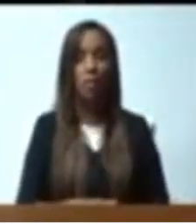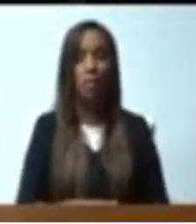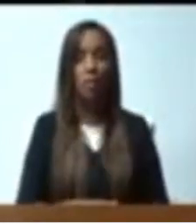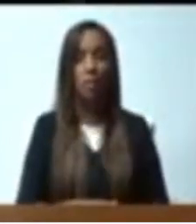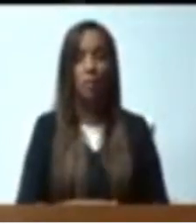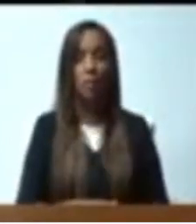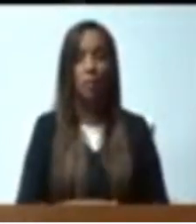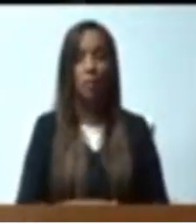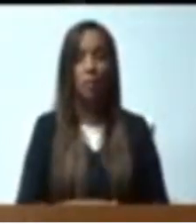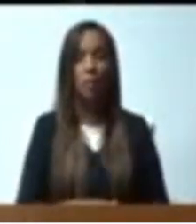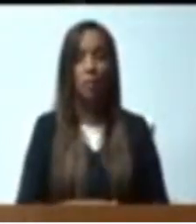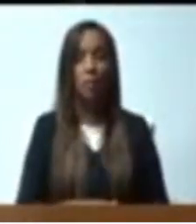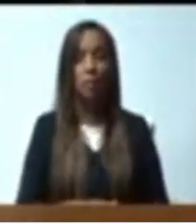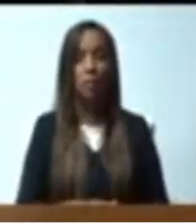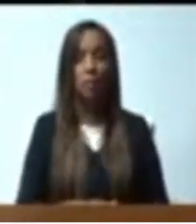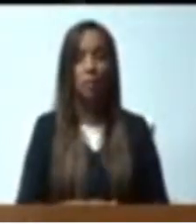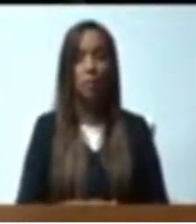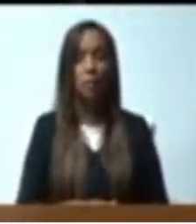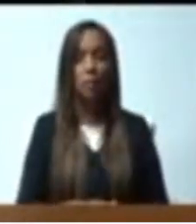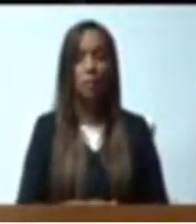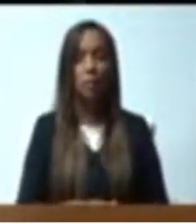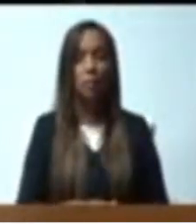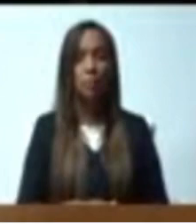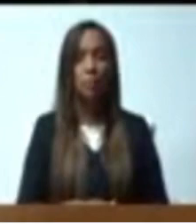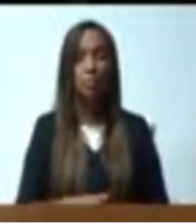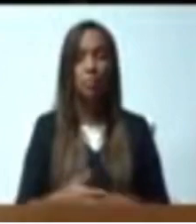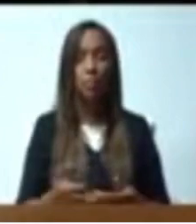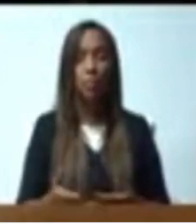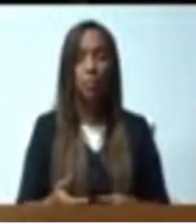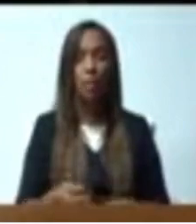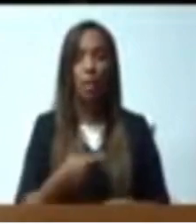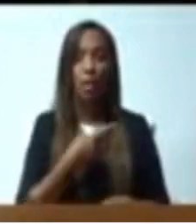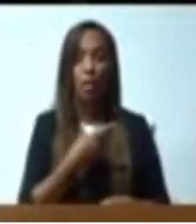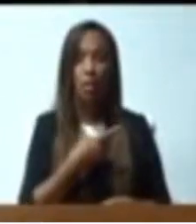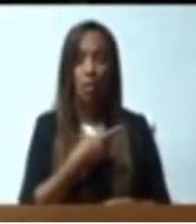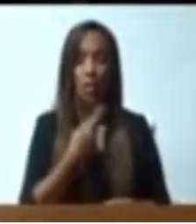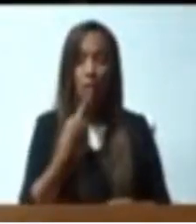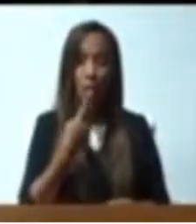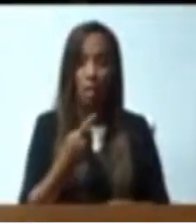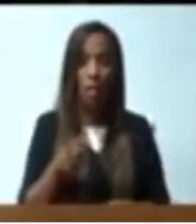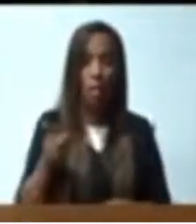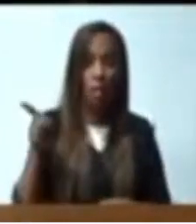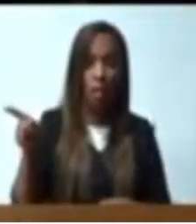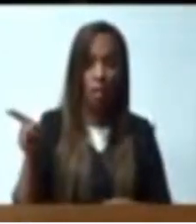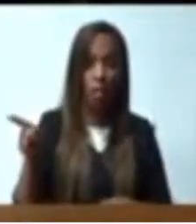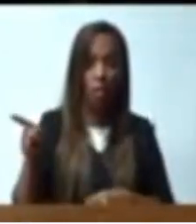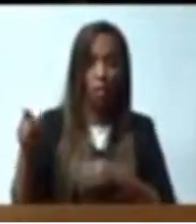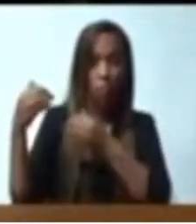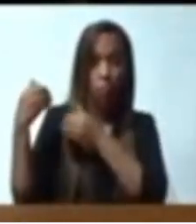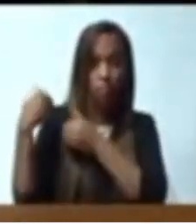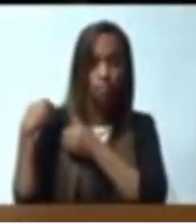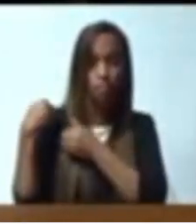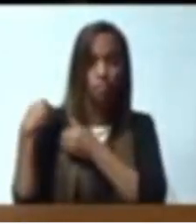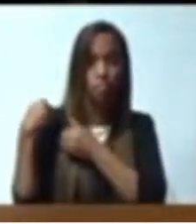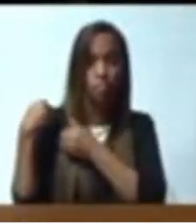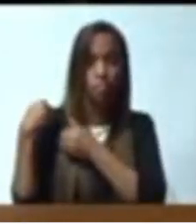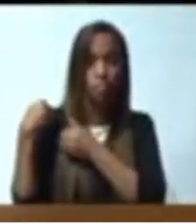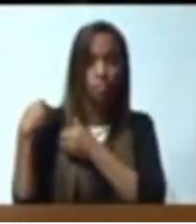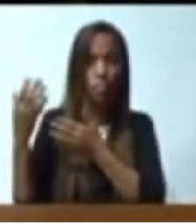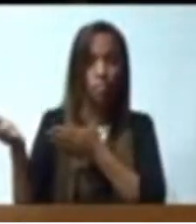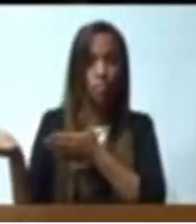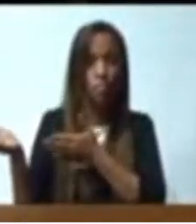por mandato de la Constitución del 2010, tiene su marco jurídico ahí. Y justamente el